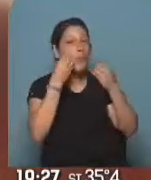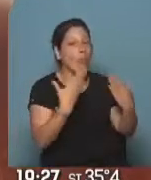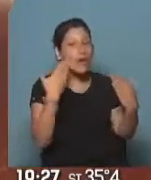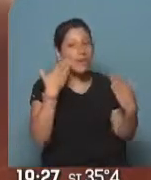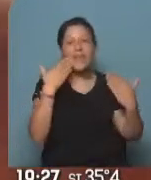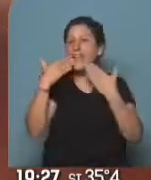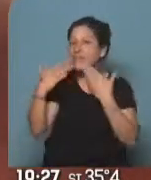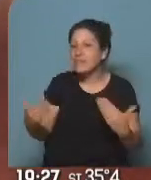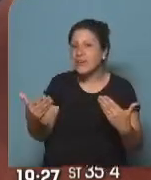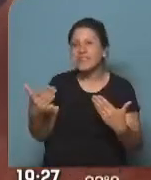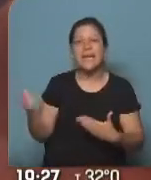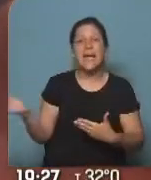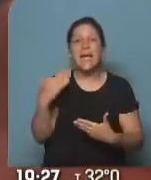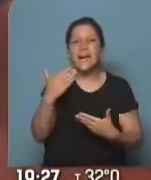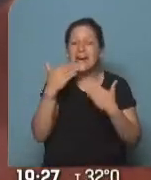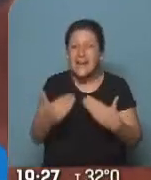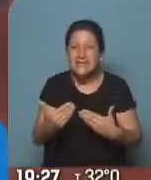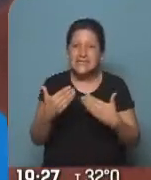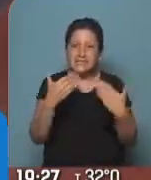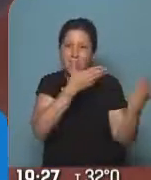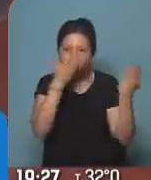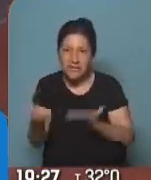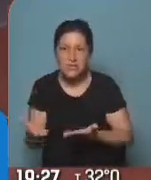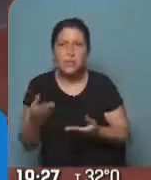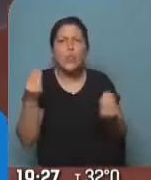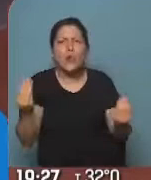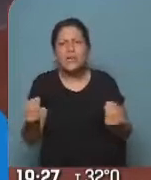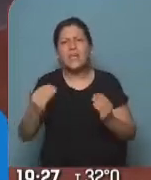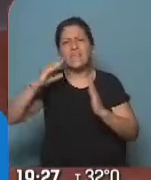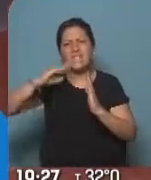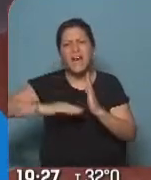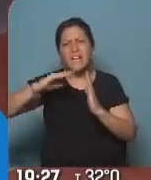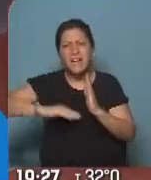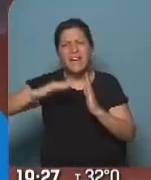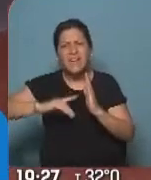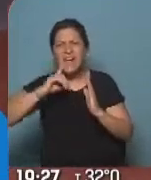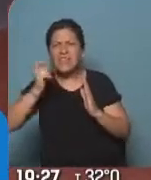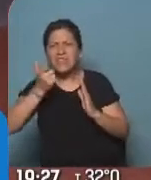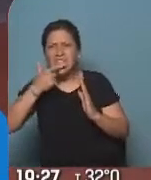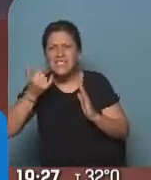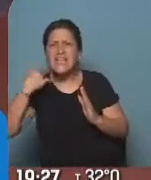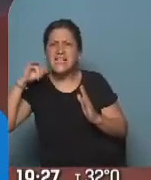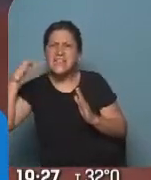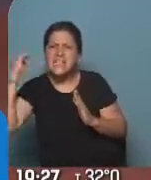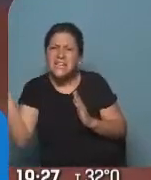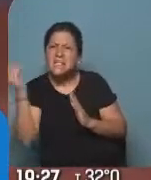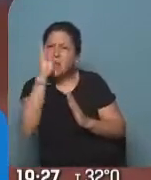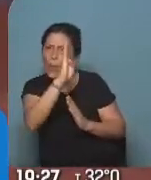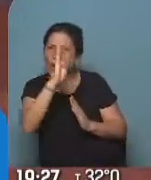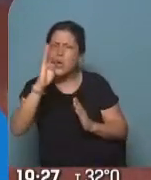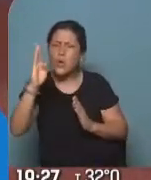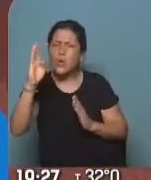invitación. Gabriel, contanos, ¿por qué estas subas bajas? Durante mucho tiempo baja la tasa de interés, el Banco Central que tenía